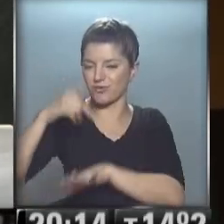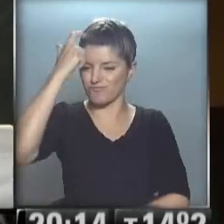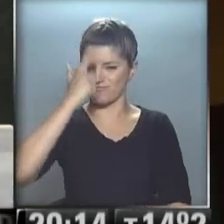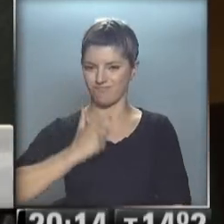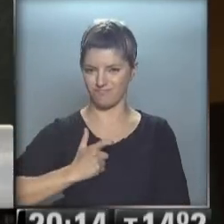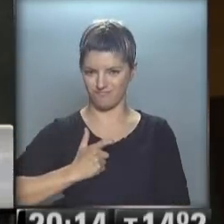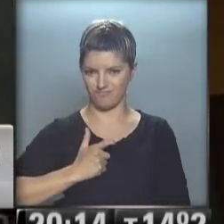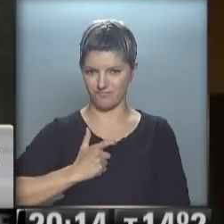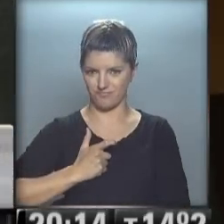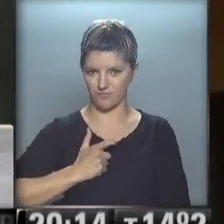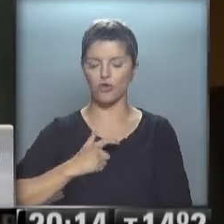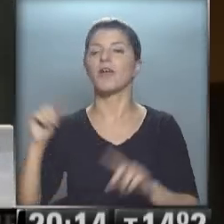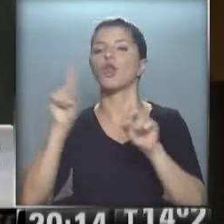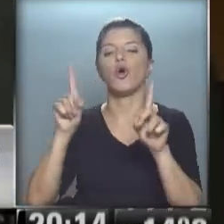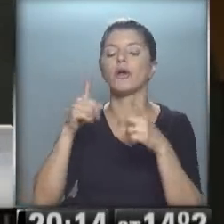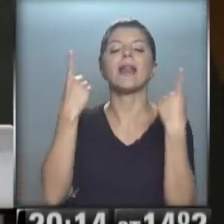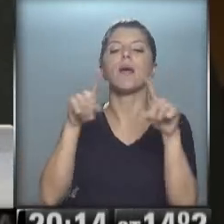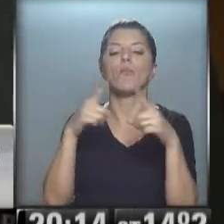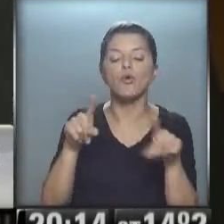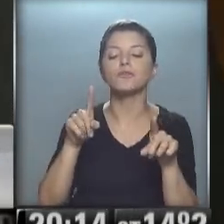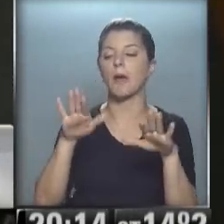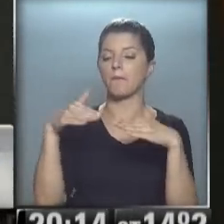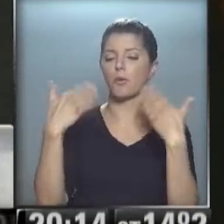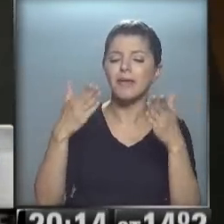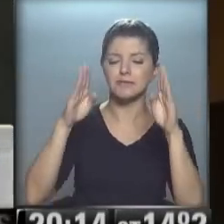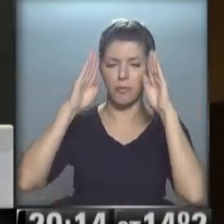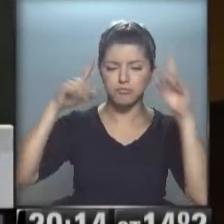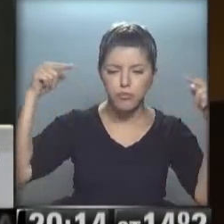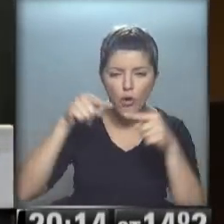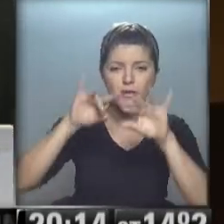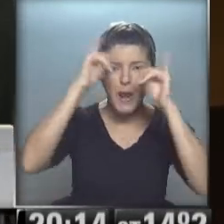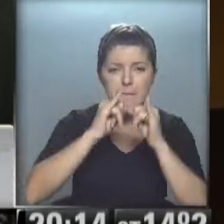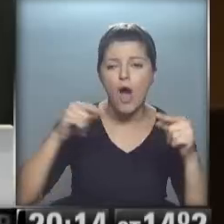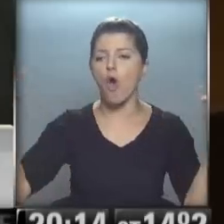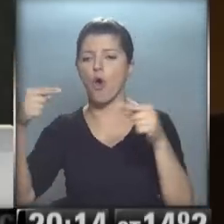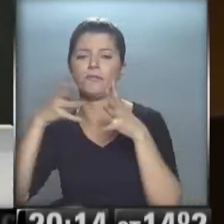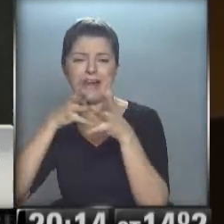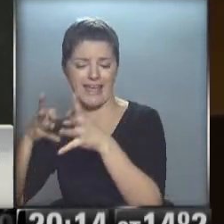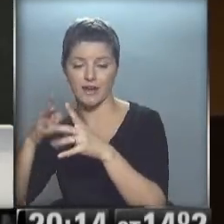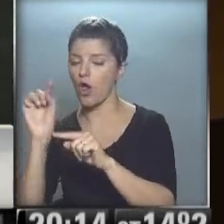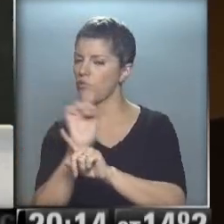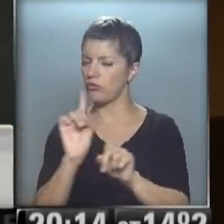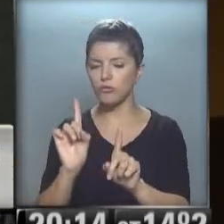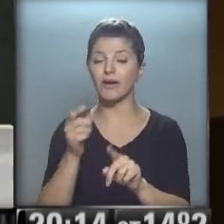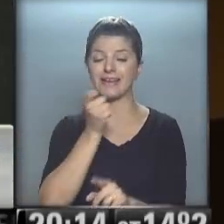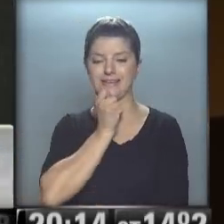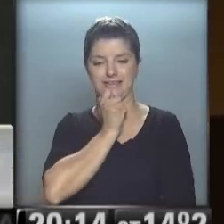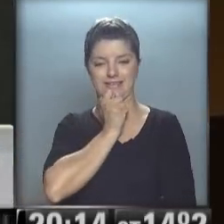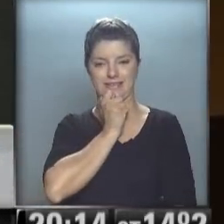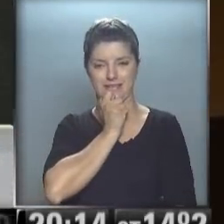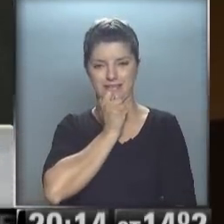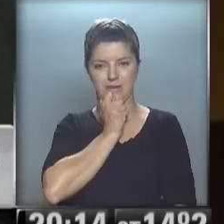sea, no es que se utiliza la música para la paz o contra la guerra. Es que si se aprende